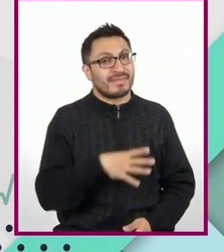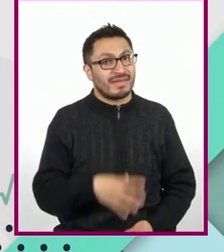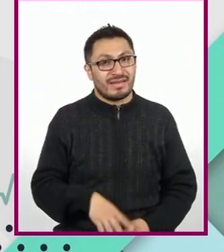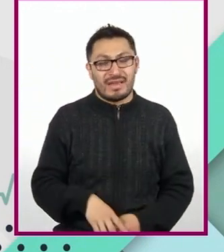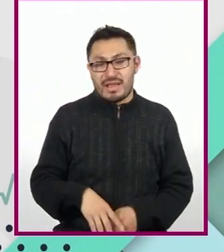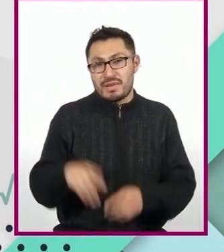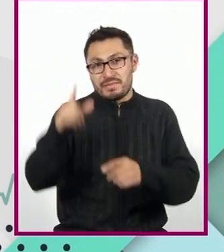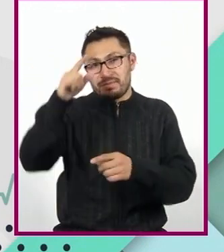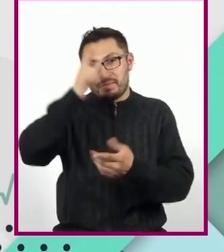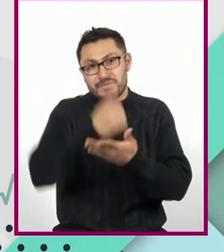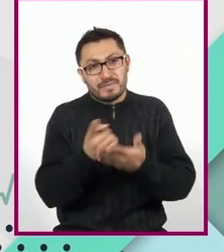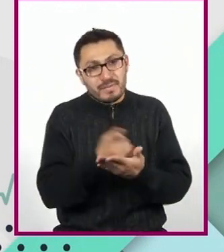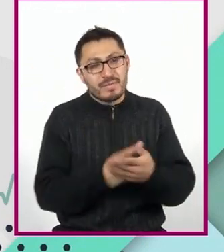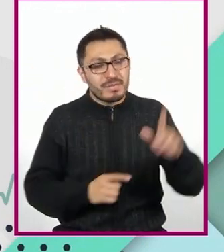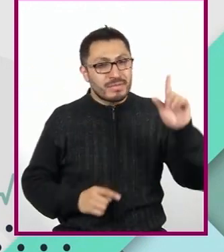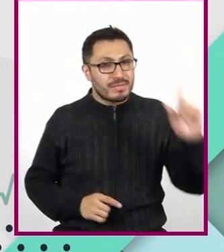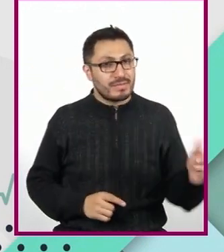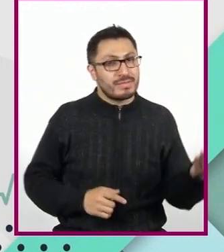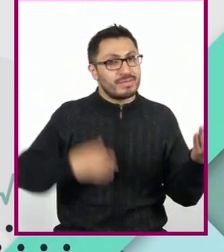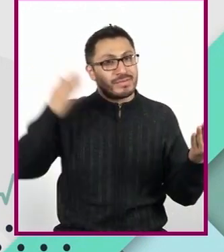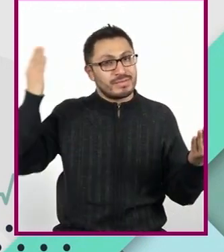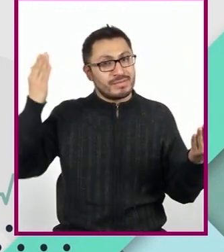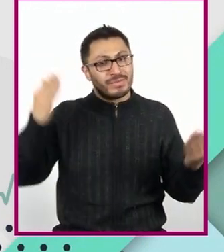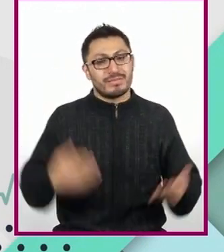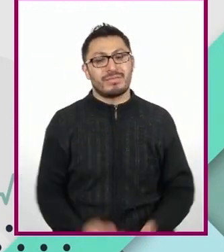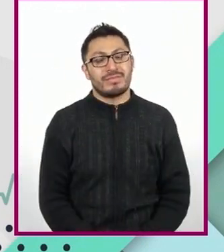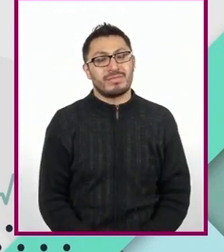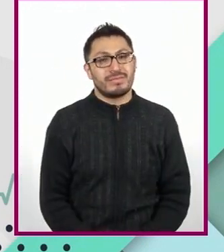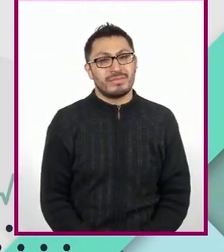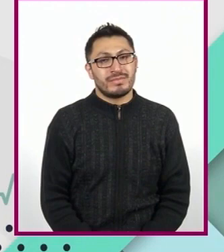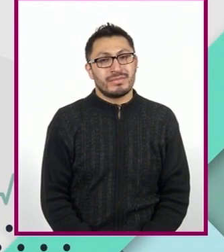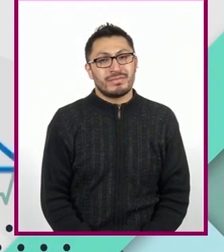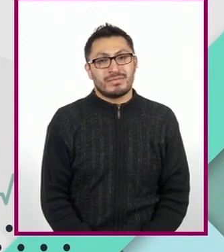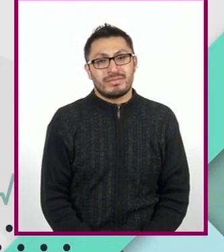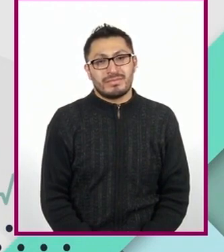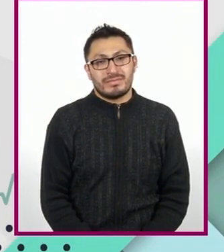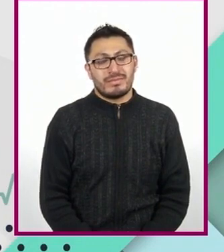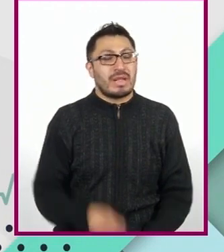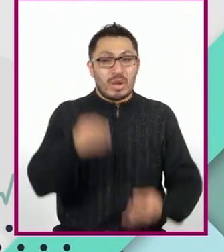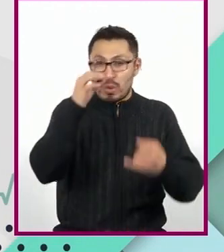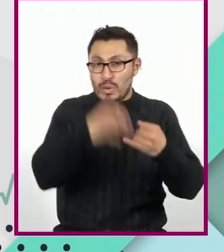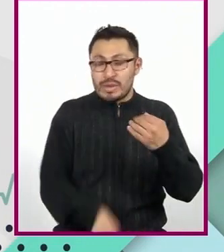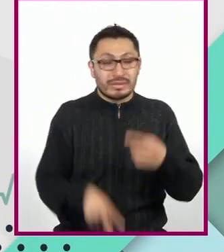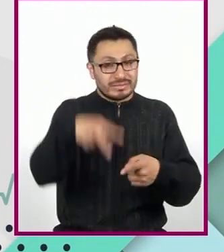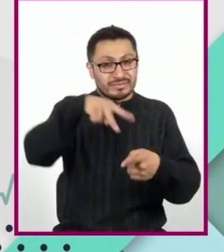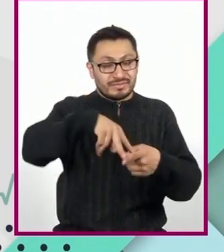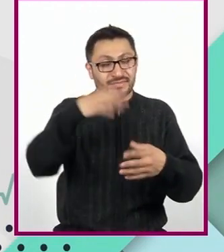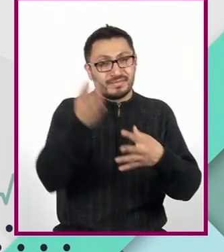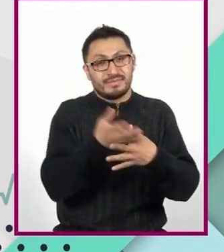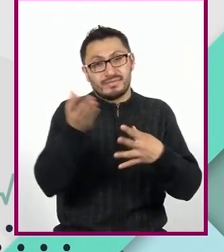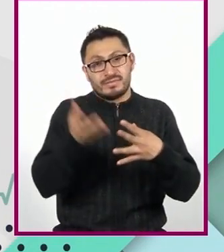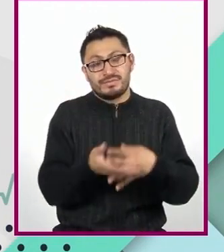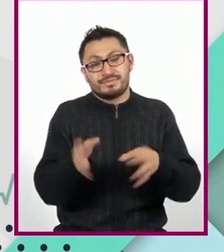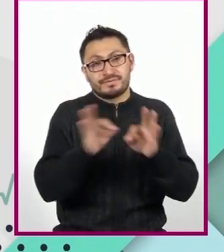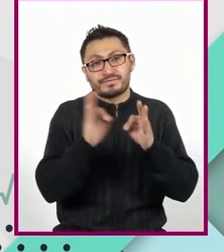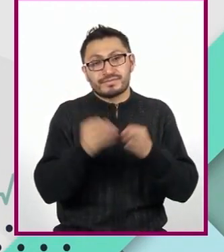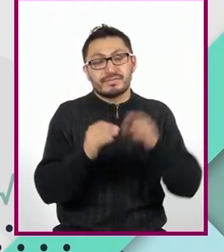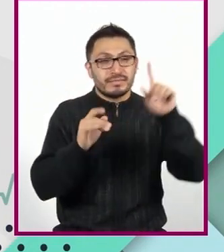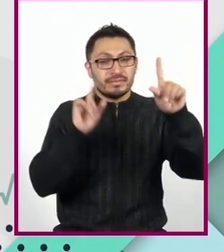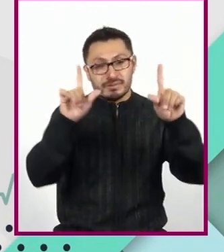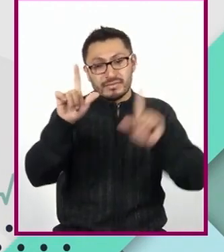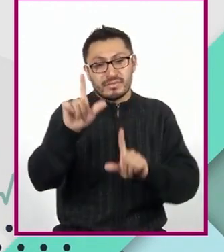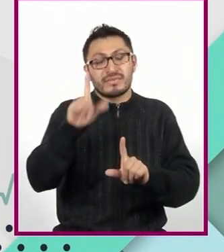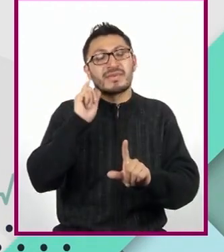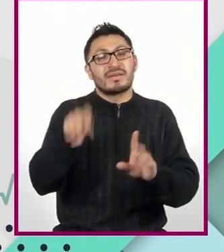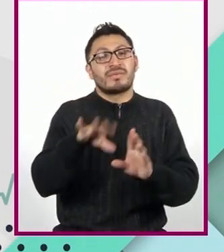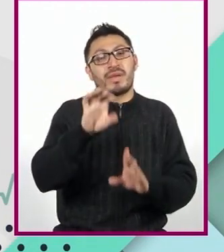estar dibujado un triángulo isósceles. El último triángulo que se clasifica por la medida de sus lados es el